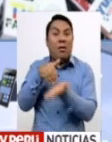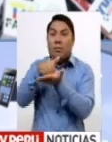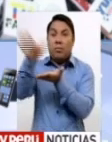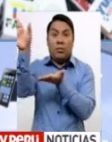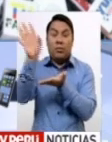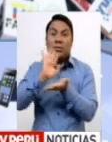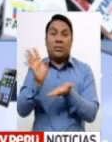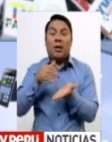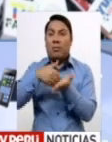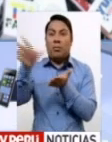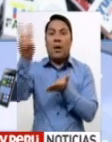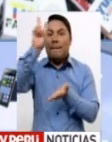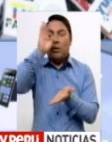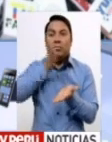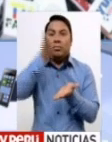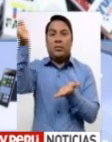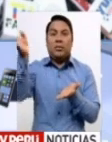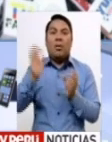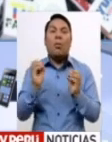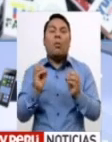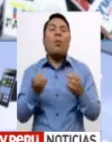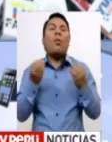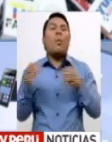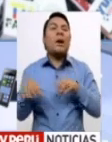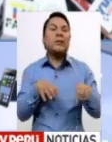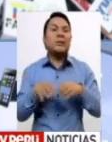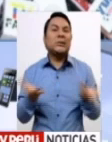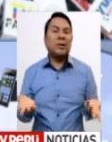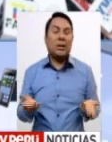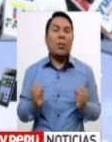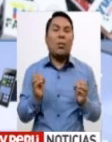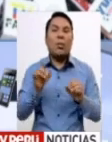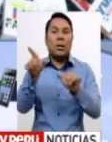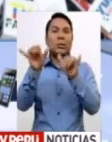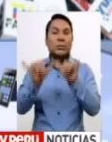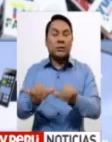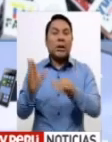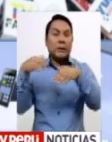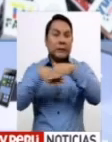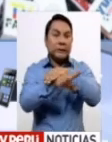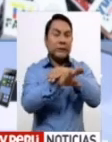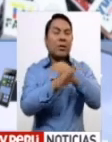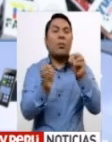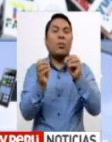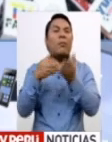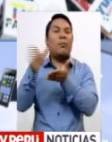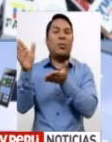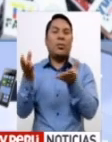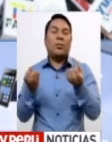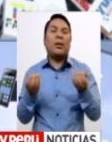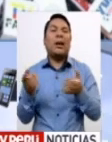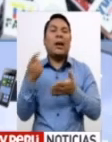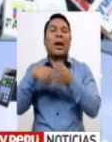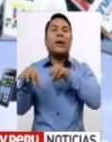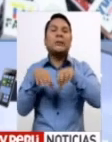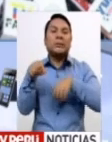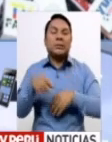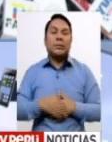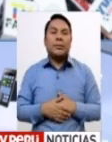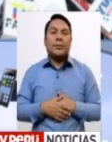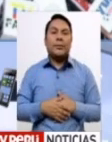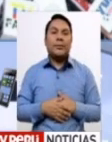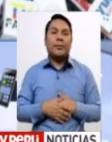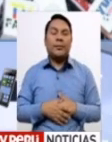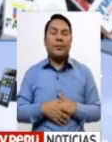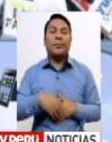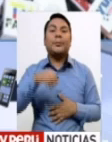a regresar en el próximo vuelo y sus equipos han sido requisados? No, ellos están